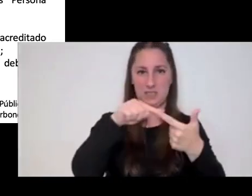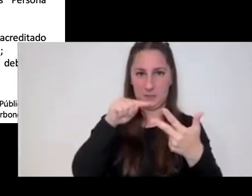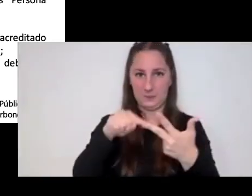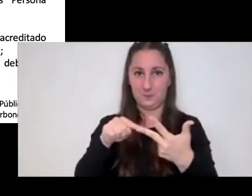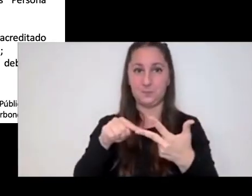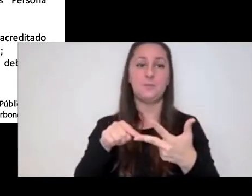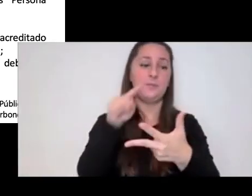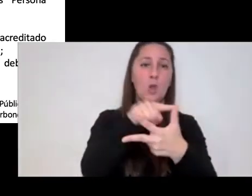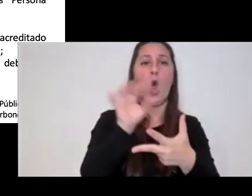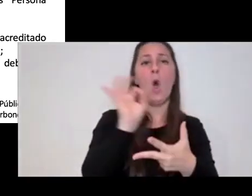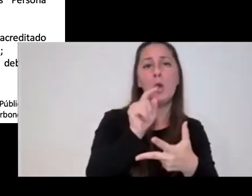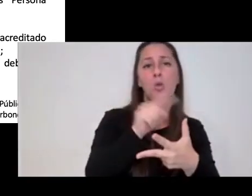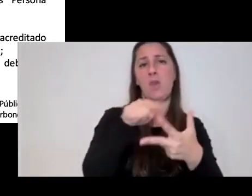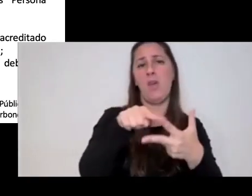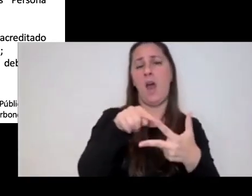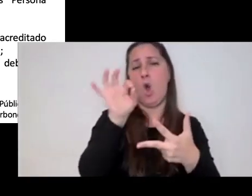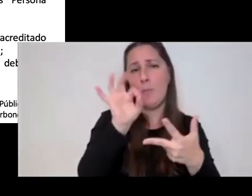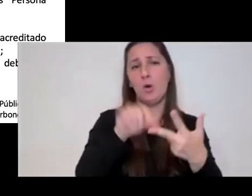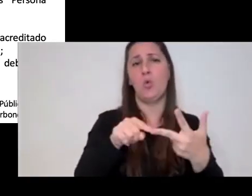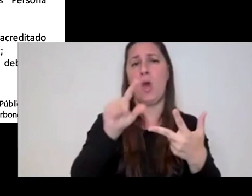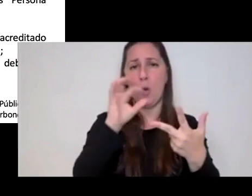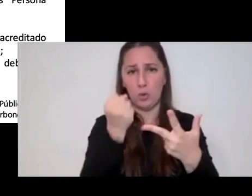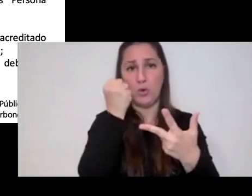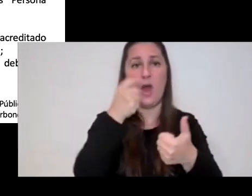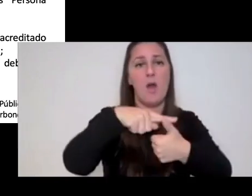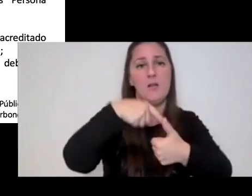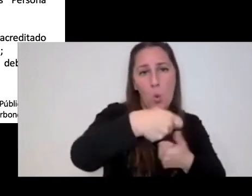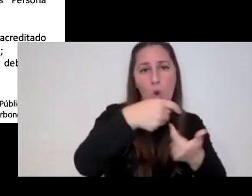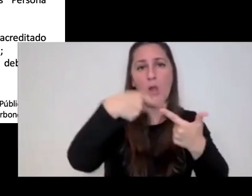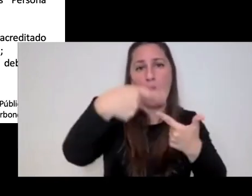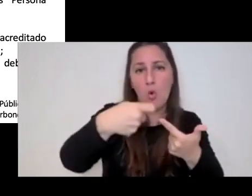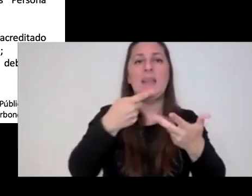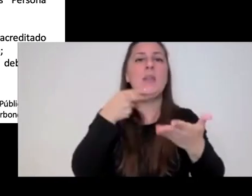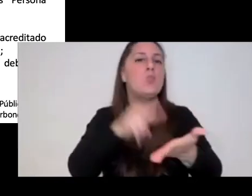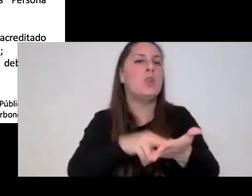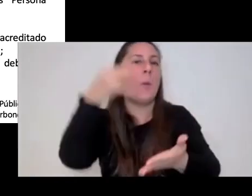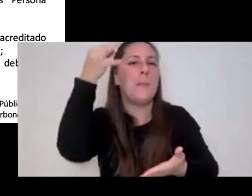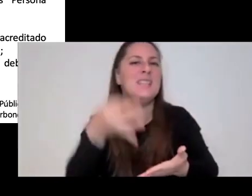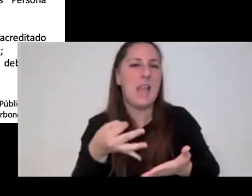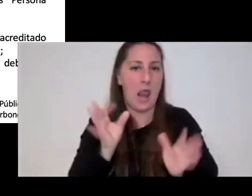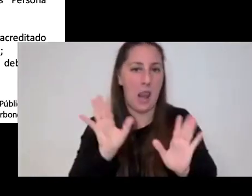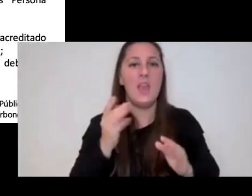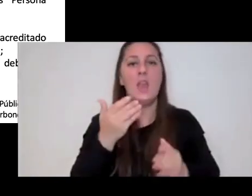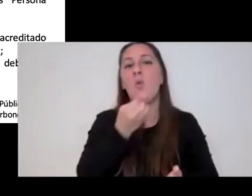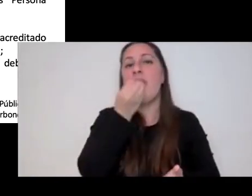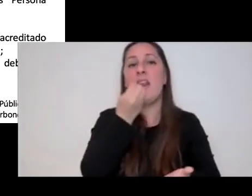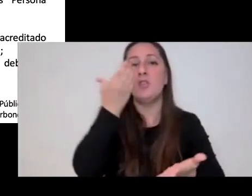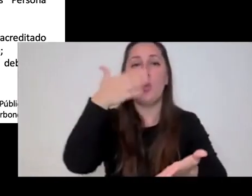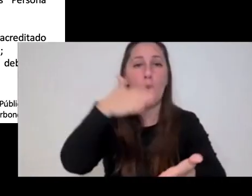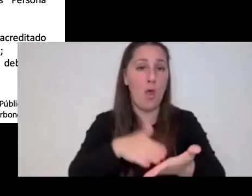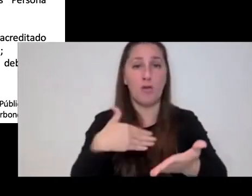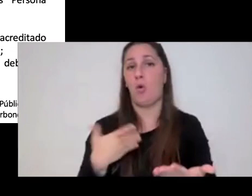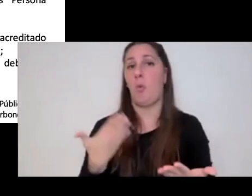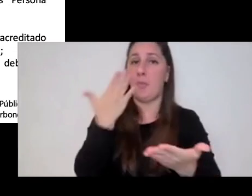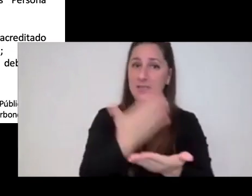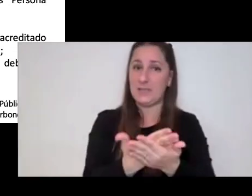dependerá a una alícuota vinculada con el impuesto especial de normalización y una declaración jurada que tendré que presentar por cada uno de los